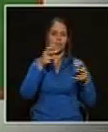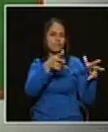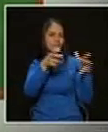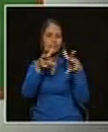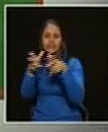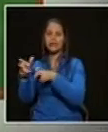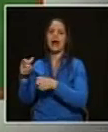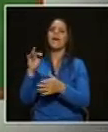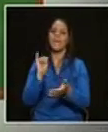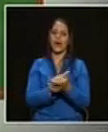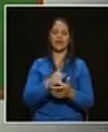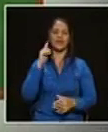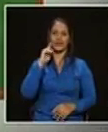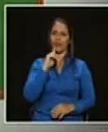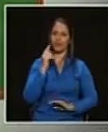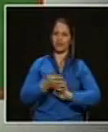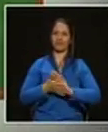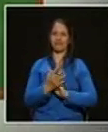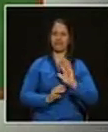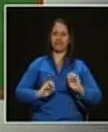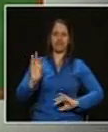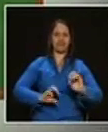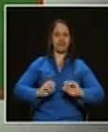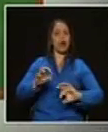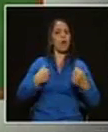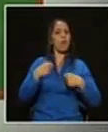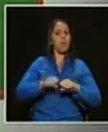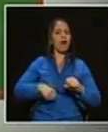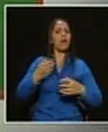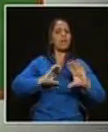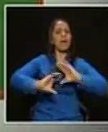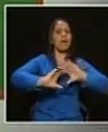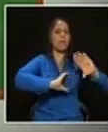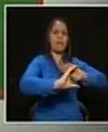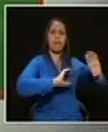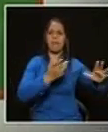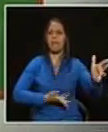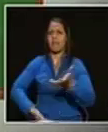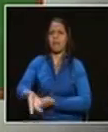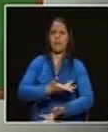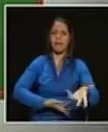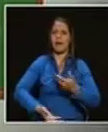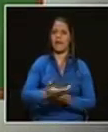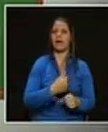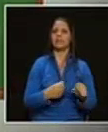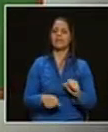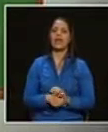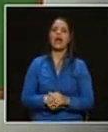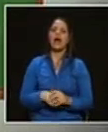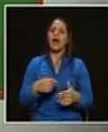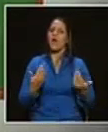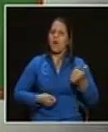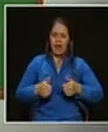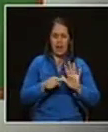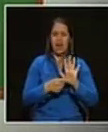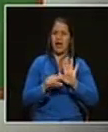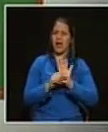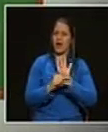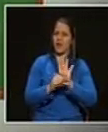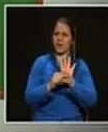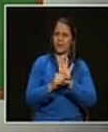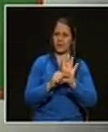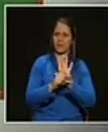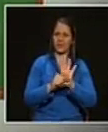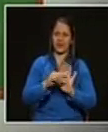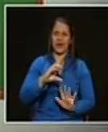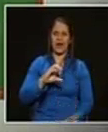cual las personas sordas pueden establecer un canal de comunicación con su entorno social. Texto escondido o closed caption es el nombre en inglés